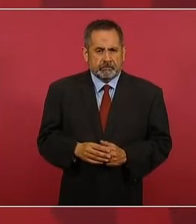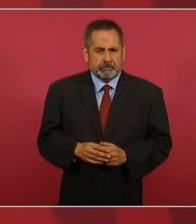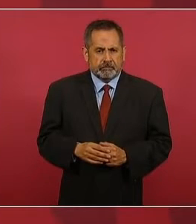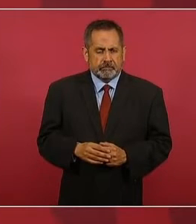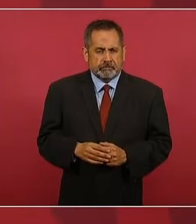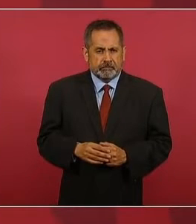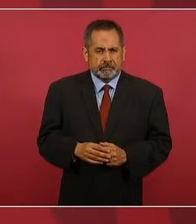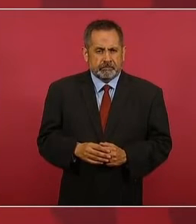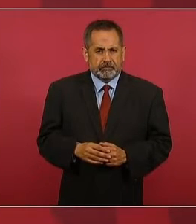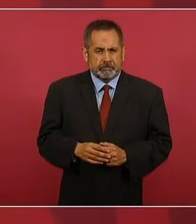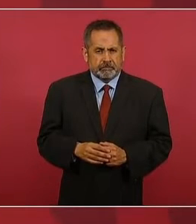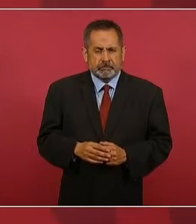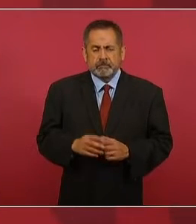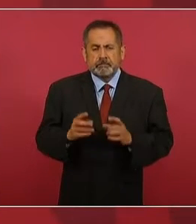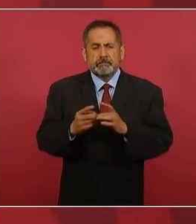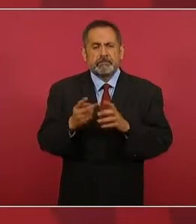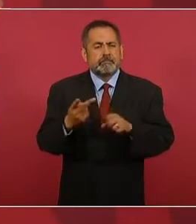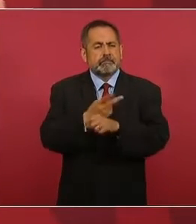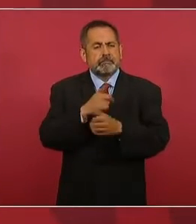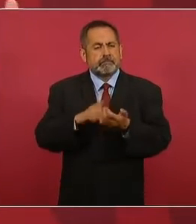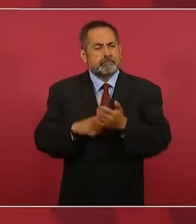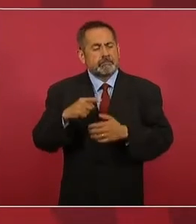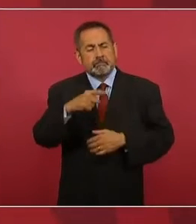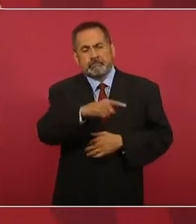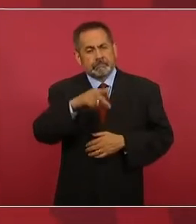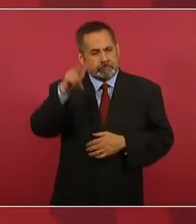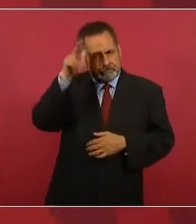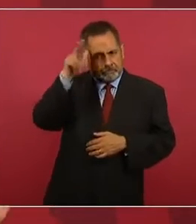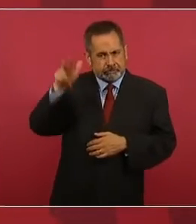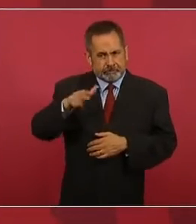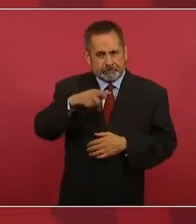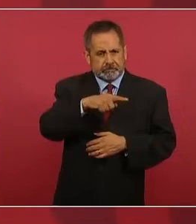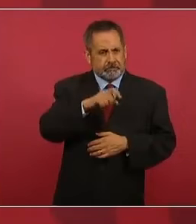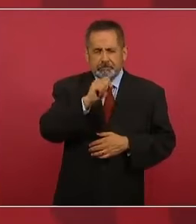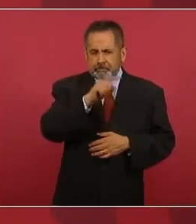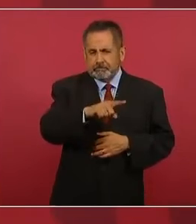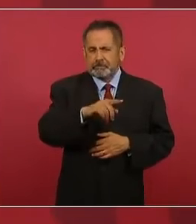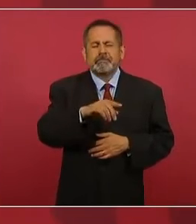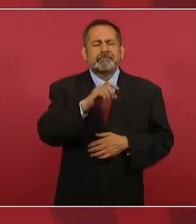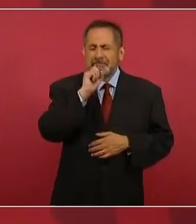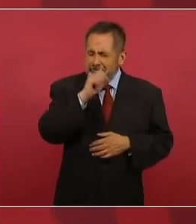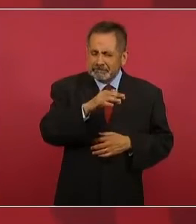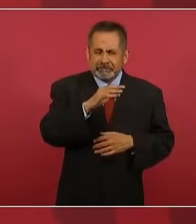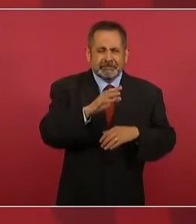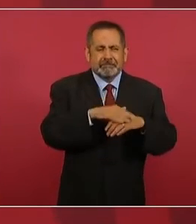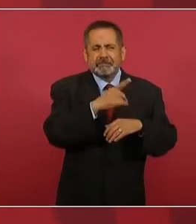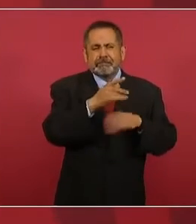todo esto que está pasando en Hidalgo es por también la campaña.